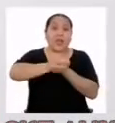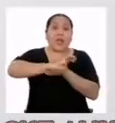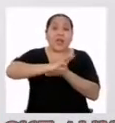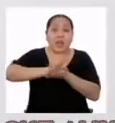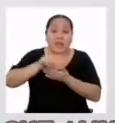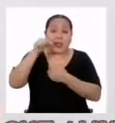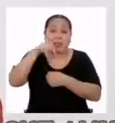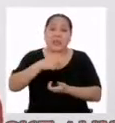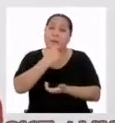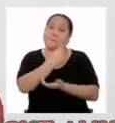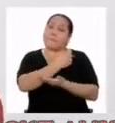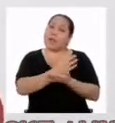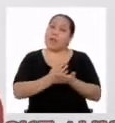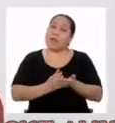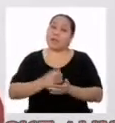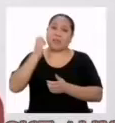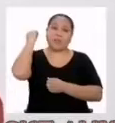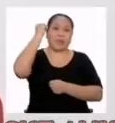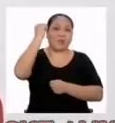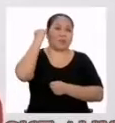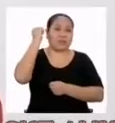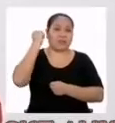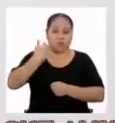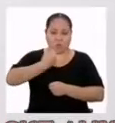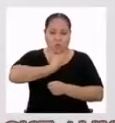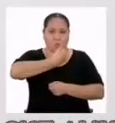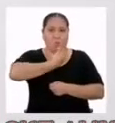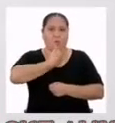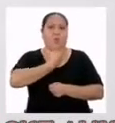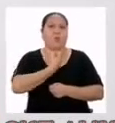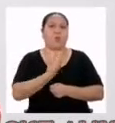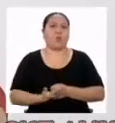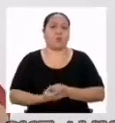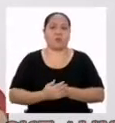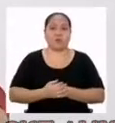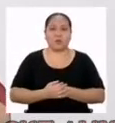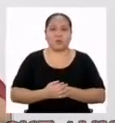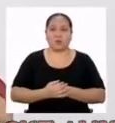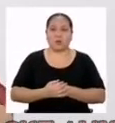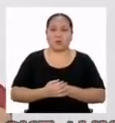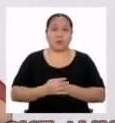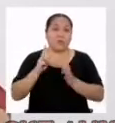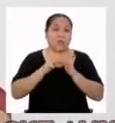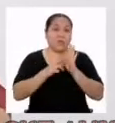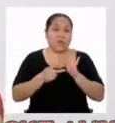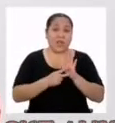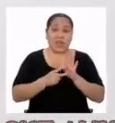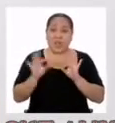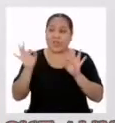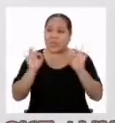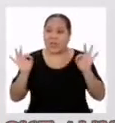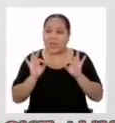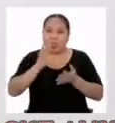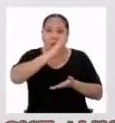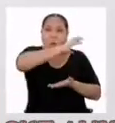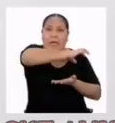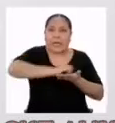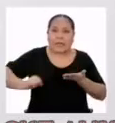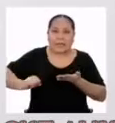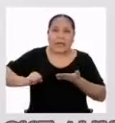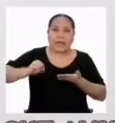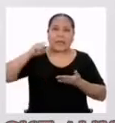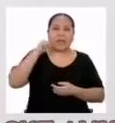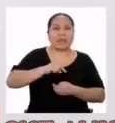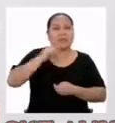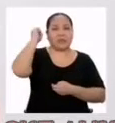de nuestros derechos inalienables. Es decir, nadie nos puede quitar ese derecho.